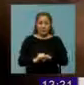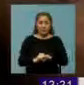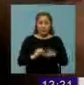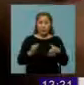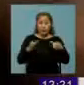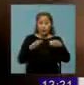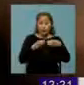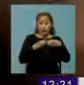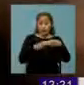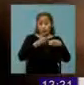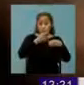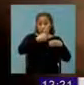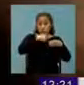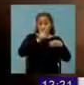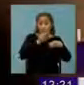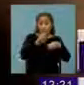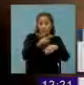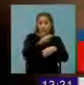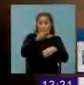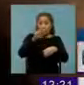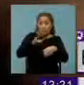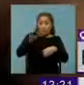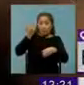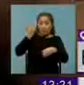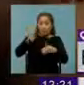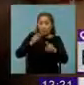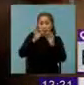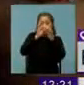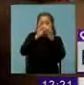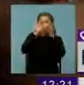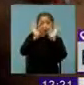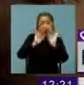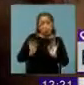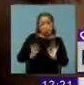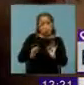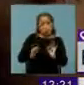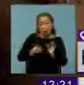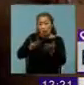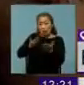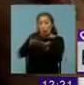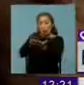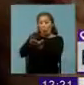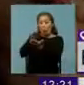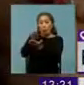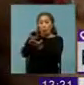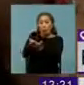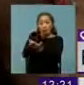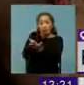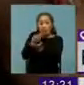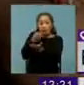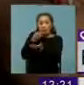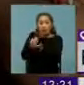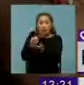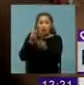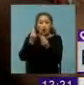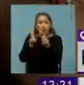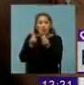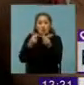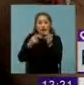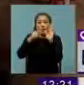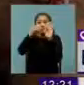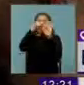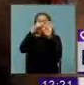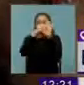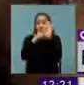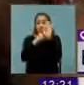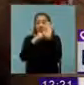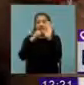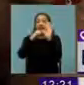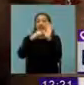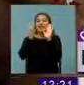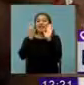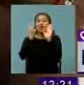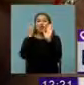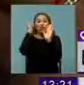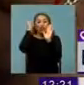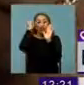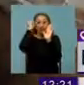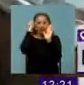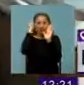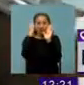lo que habíamos presentado la semana anterior un proyecto de la interpelación basado en el artículo 32 y 9 de la carta